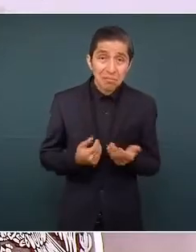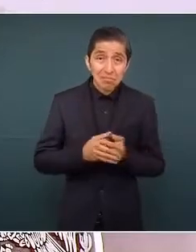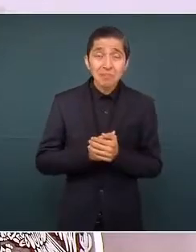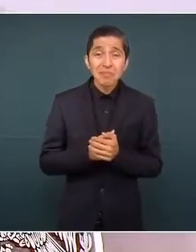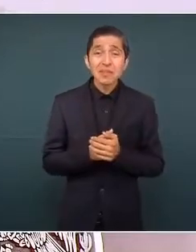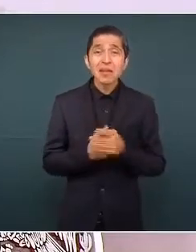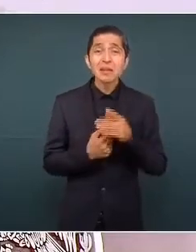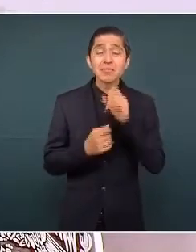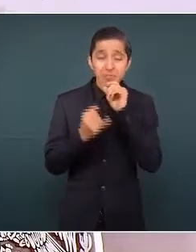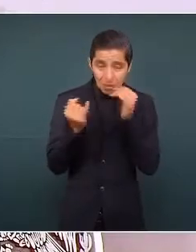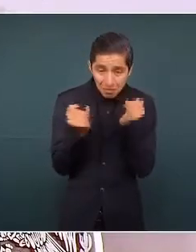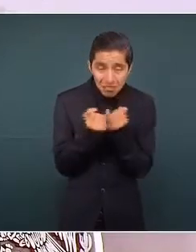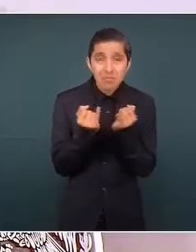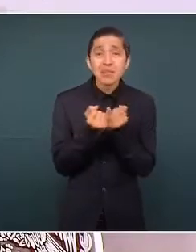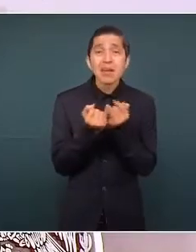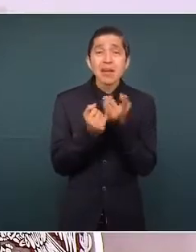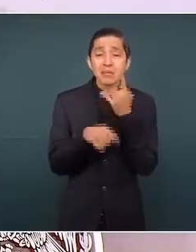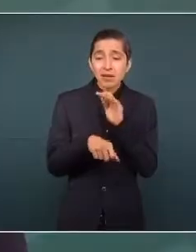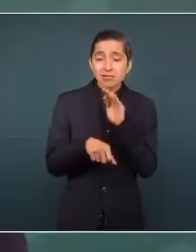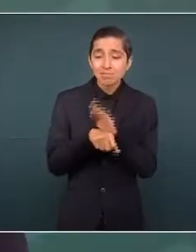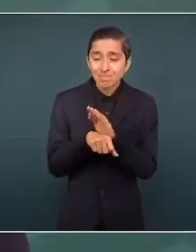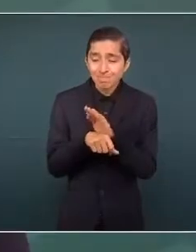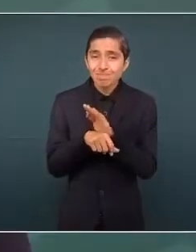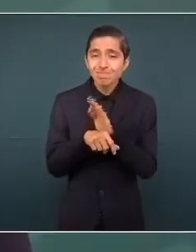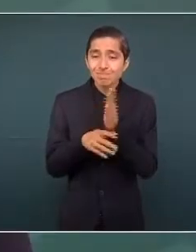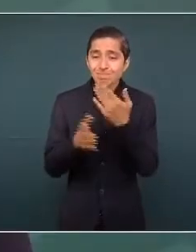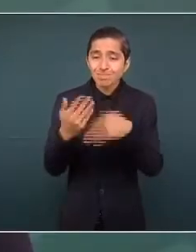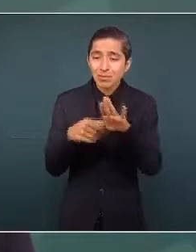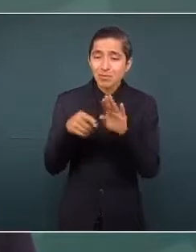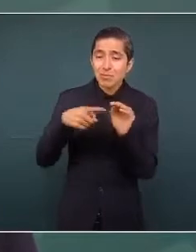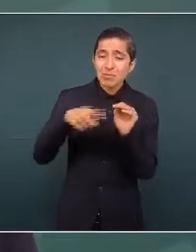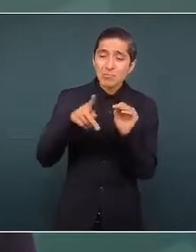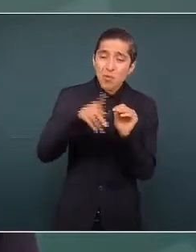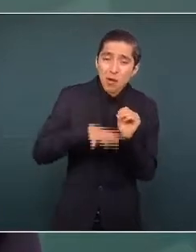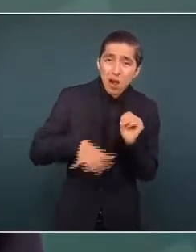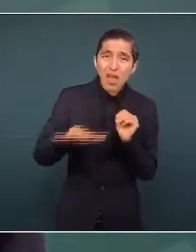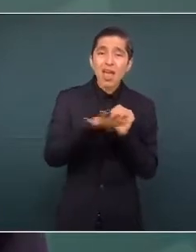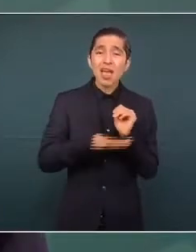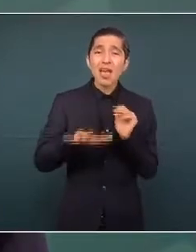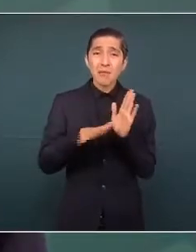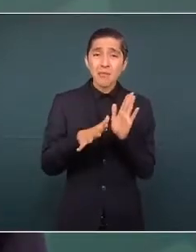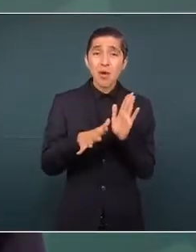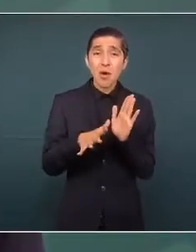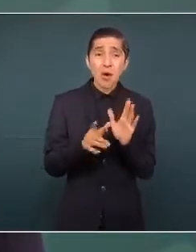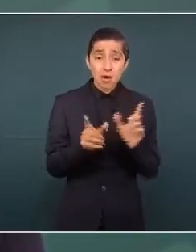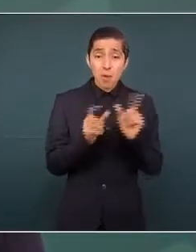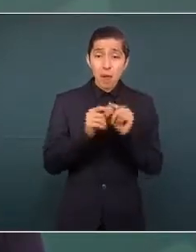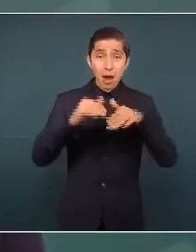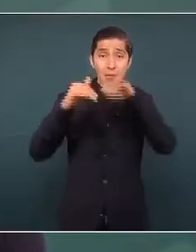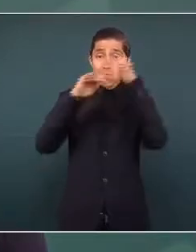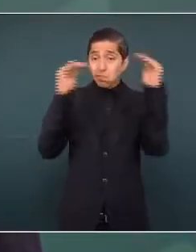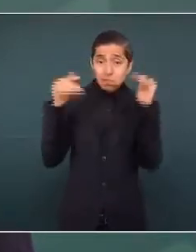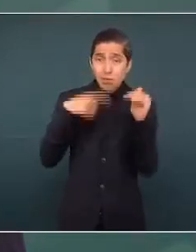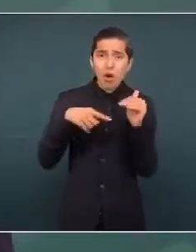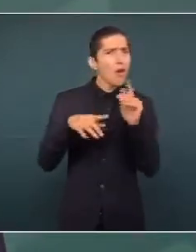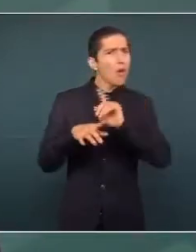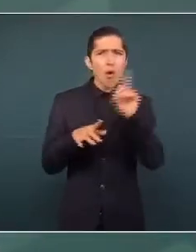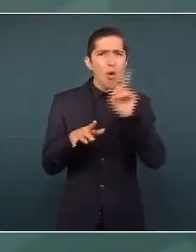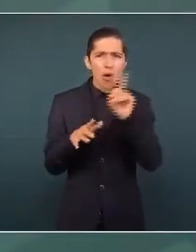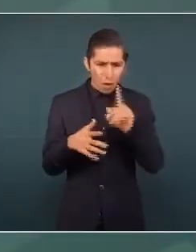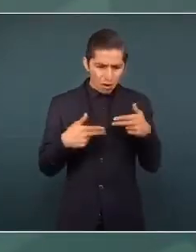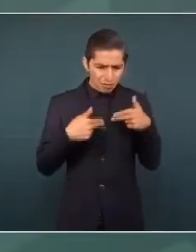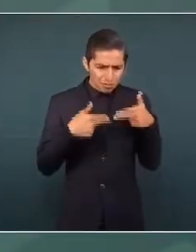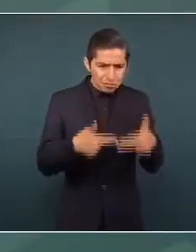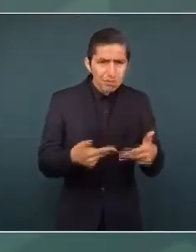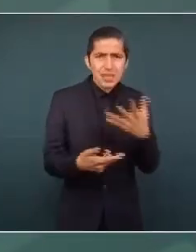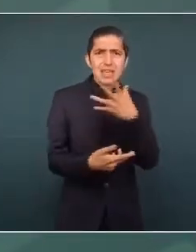el bienestar del pueblo, y no solo de nuestra generación, sino de los que vienen detrás de nosotros, nuestros hijos, nuestros